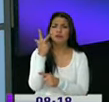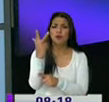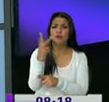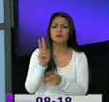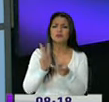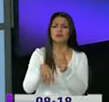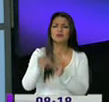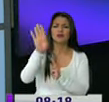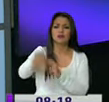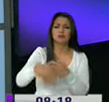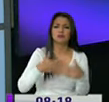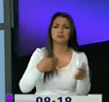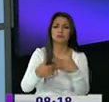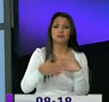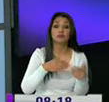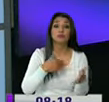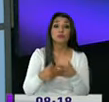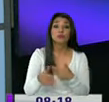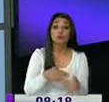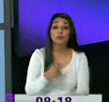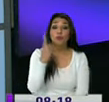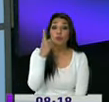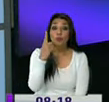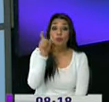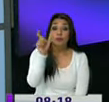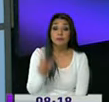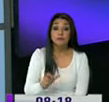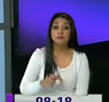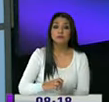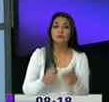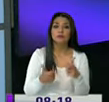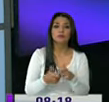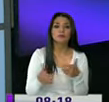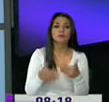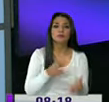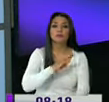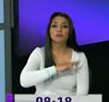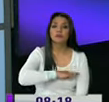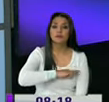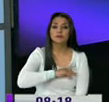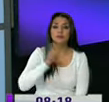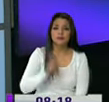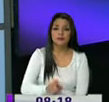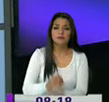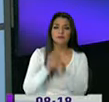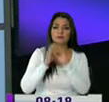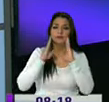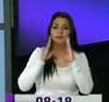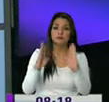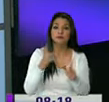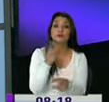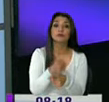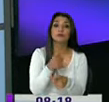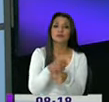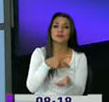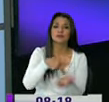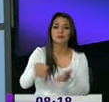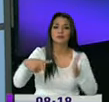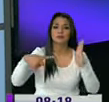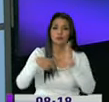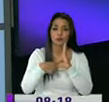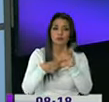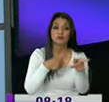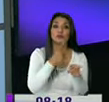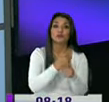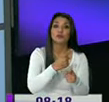vecinos, no es más. Así sea uno que tenga problema, la municipalidad tiene que atenderlo. Para eso está el